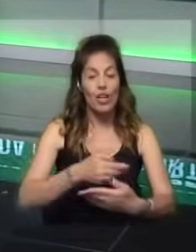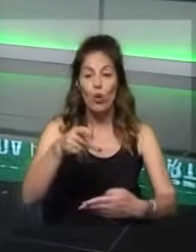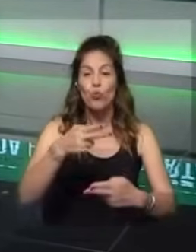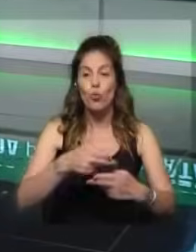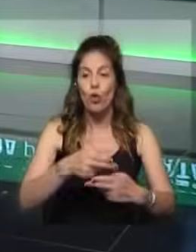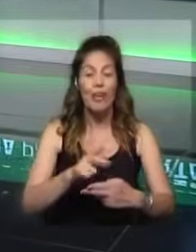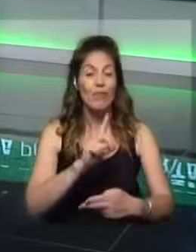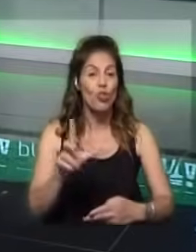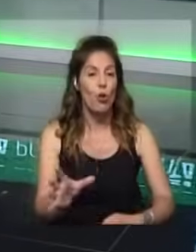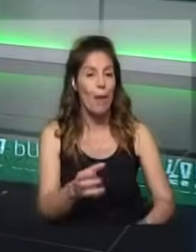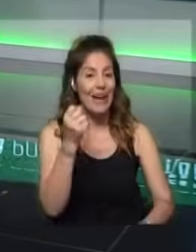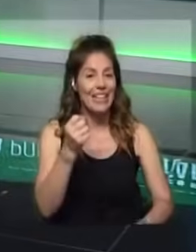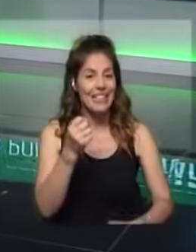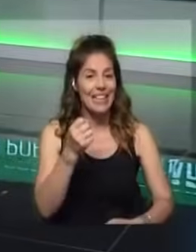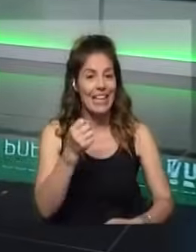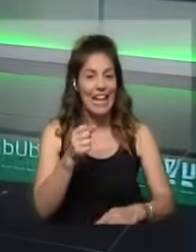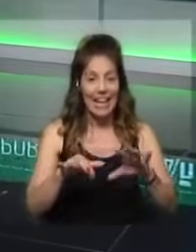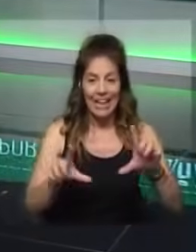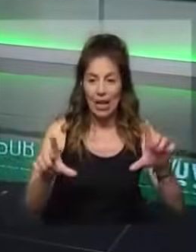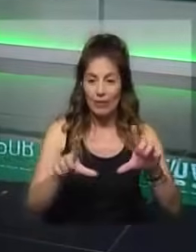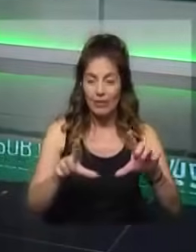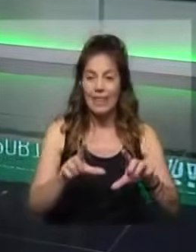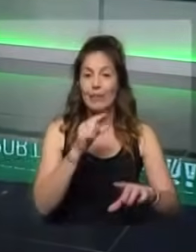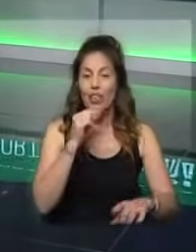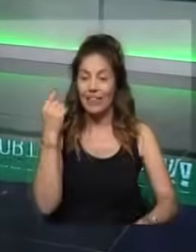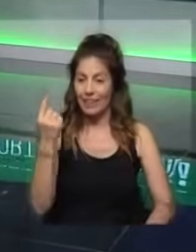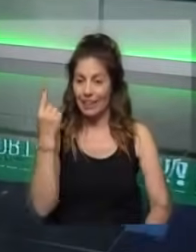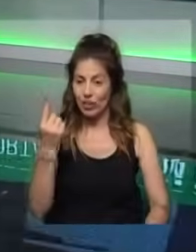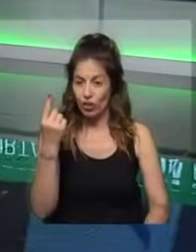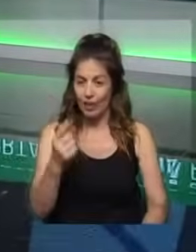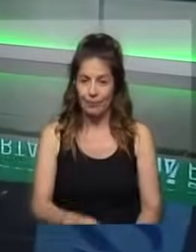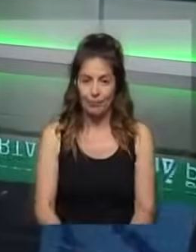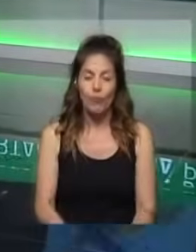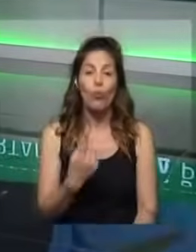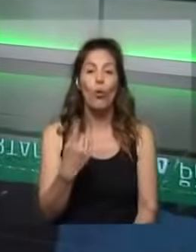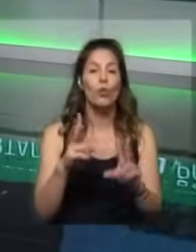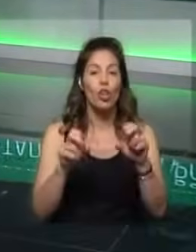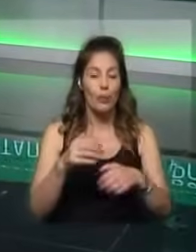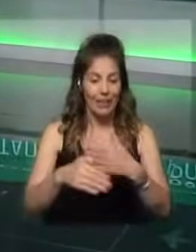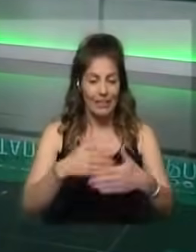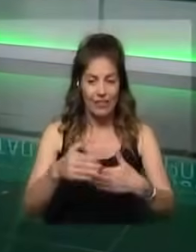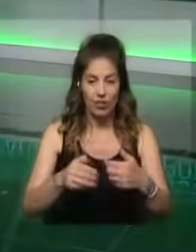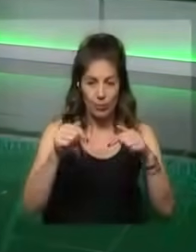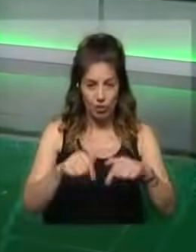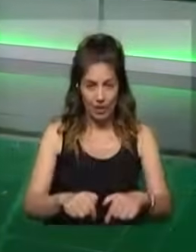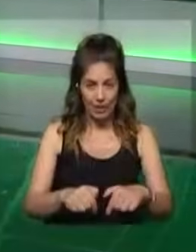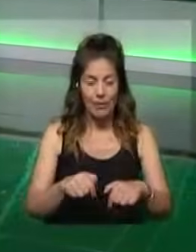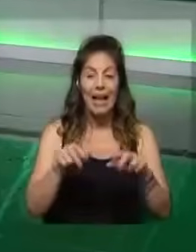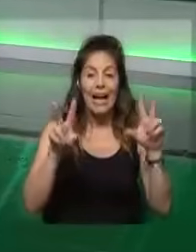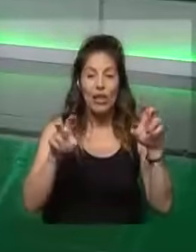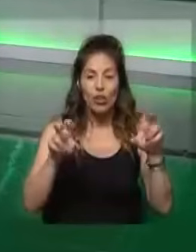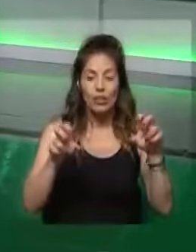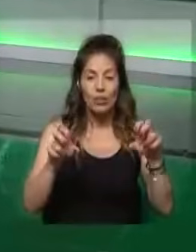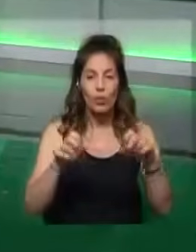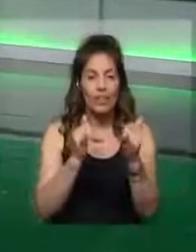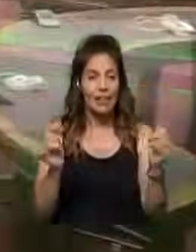públicamente en la base de datos de la policía internacional bien bueno este será uno de los temas que desarrollaremos en esta edición los titulares de día